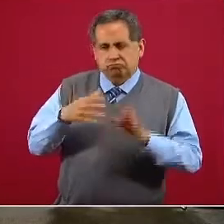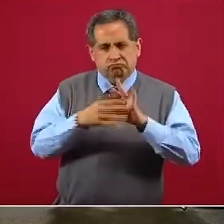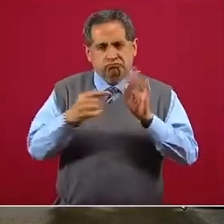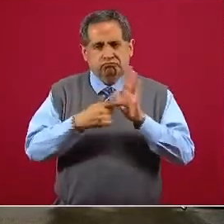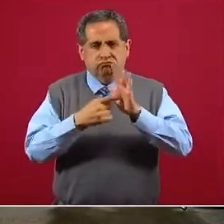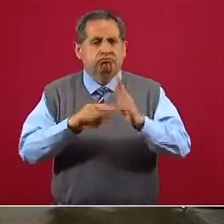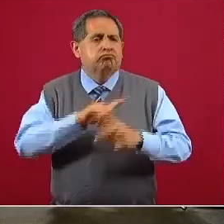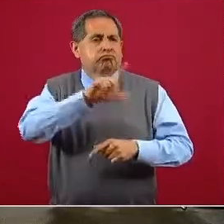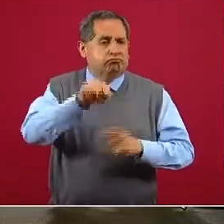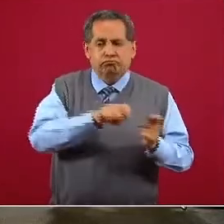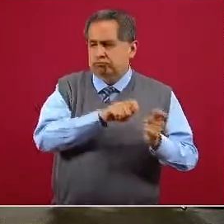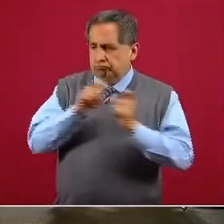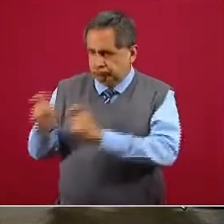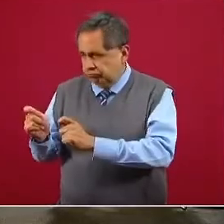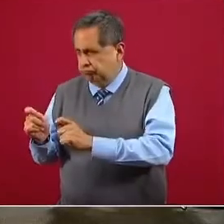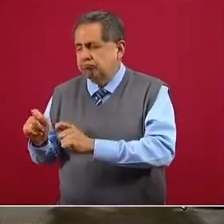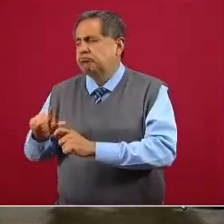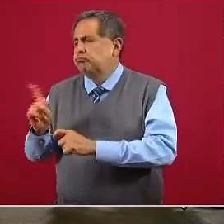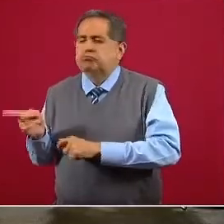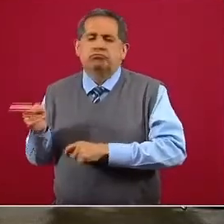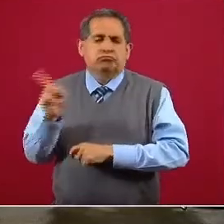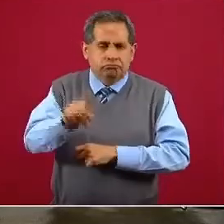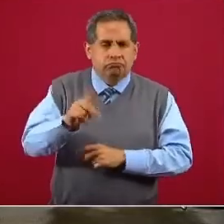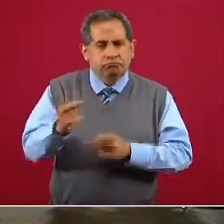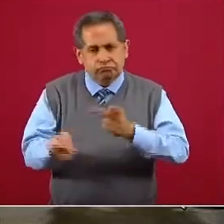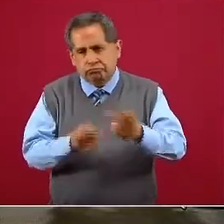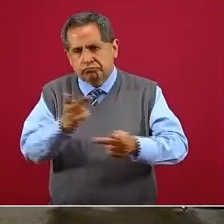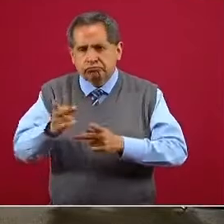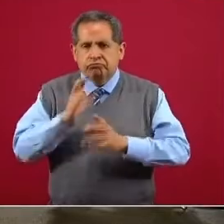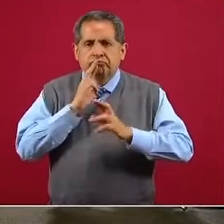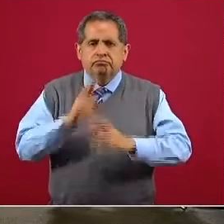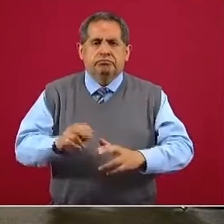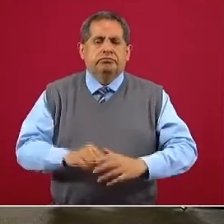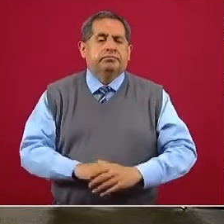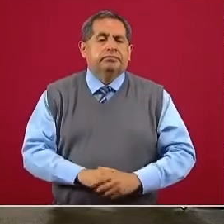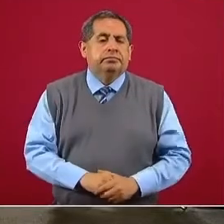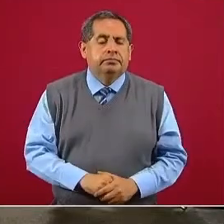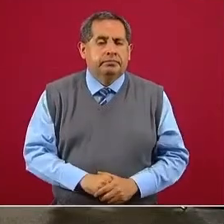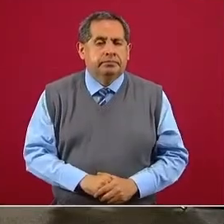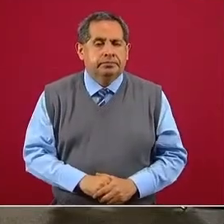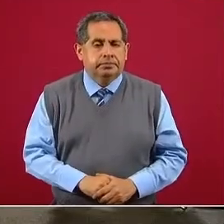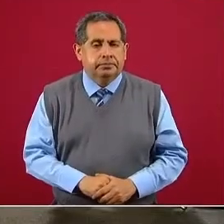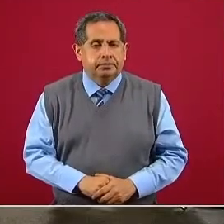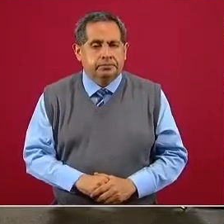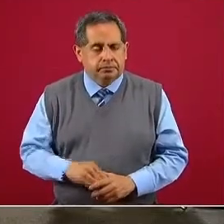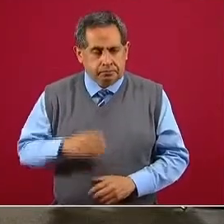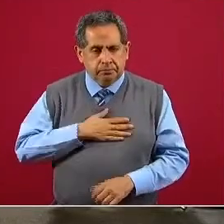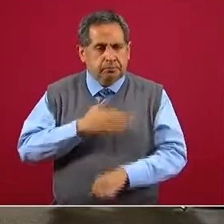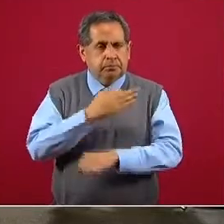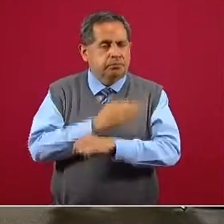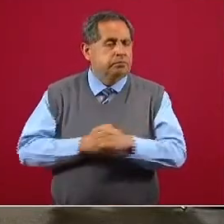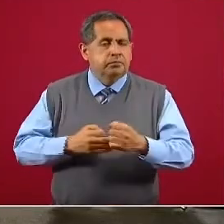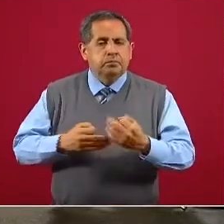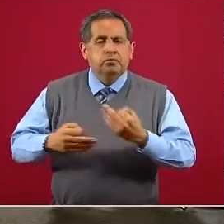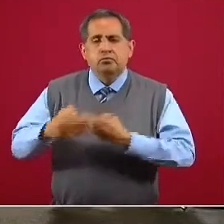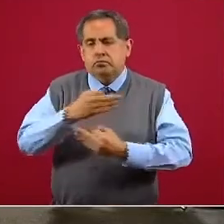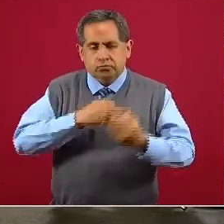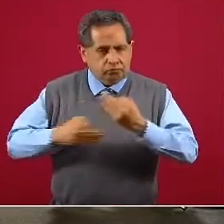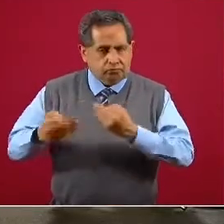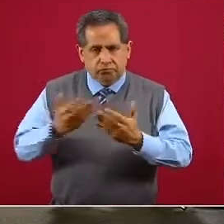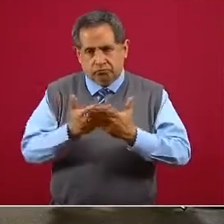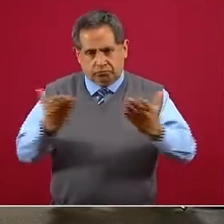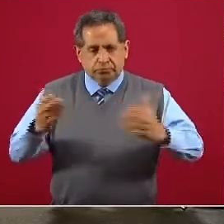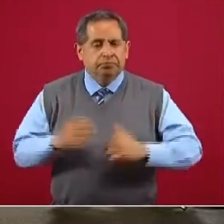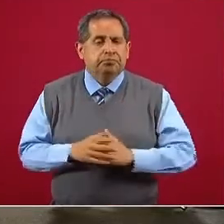Enseguida le damos la palabra a la doctora Levy y pasamos a preguntas y respuestas. Muy buenas tardes con todas y con